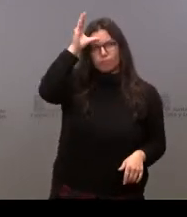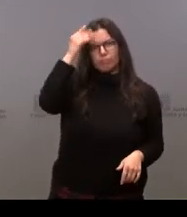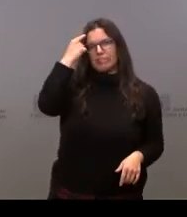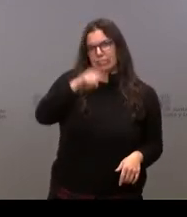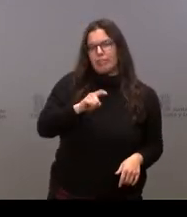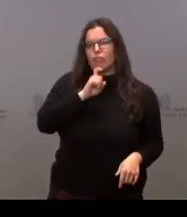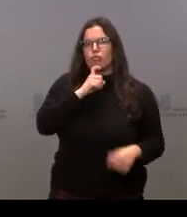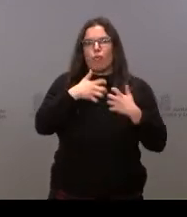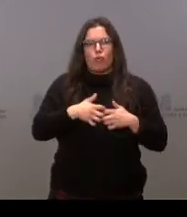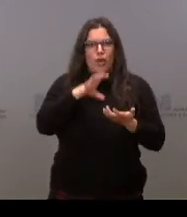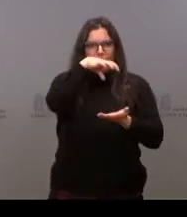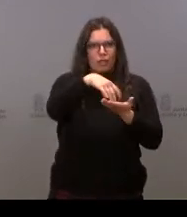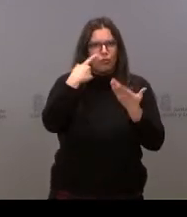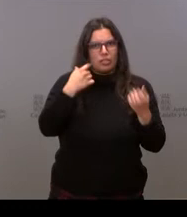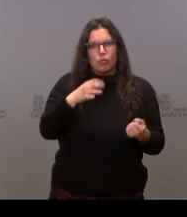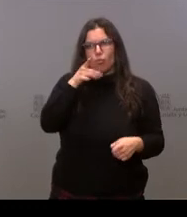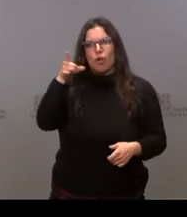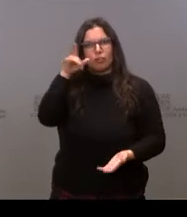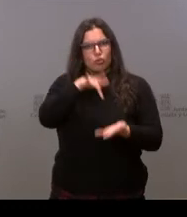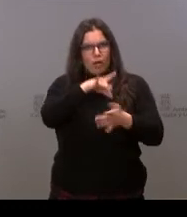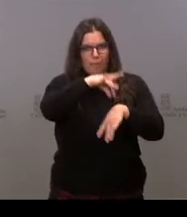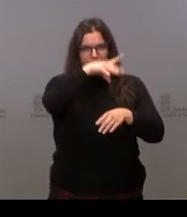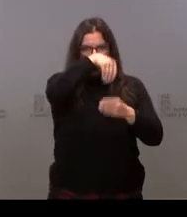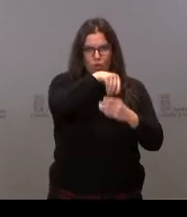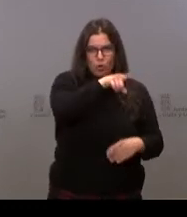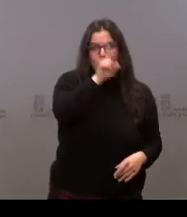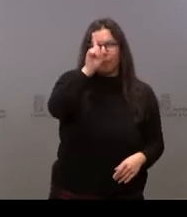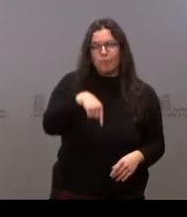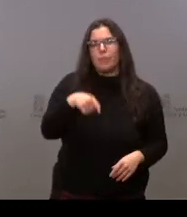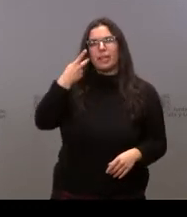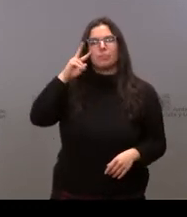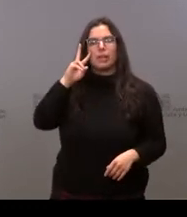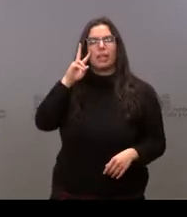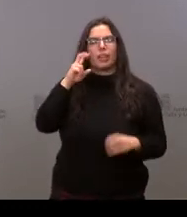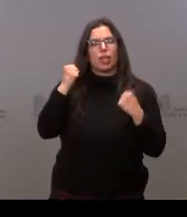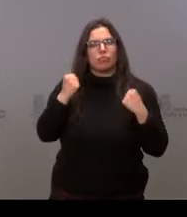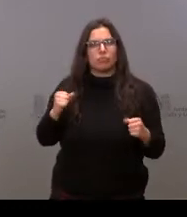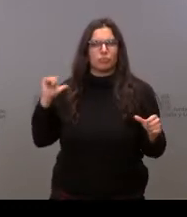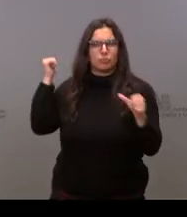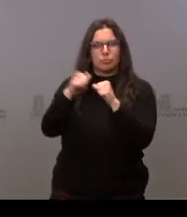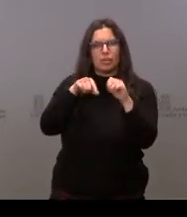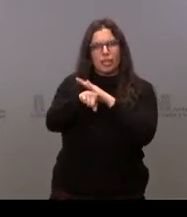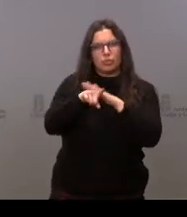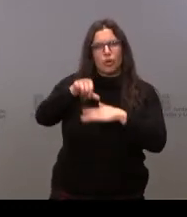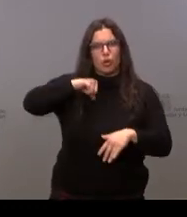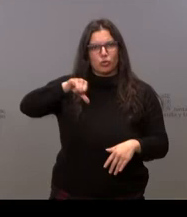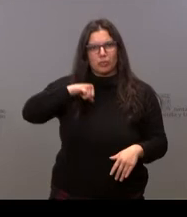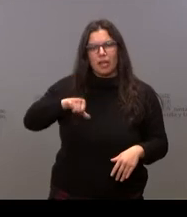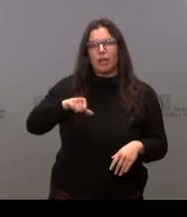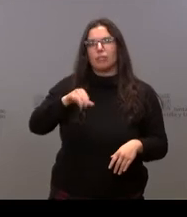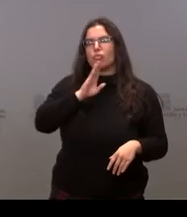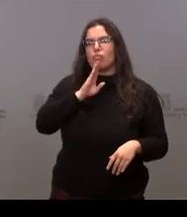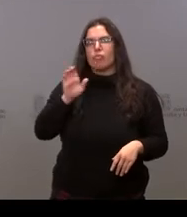primaria porque ha sido médico de atención primaria tiene una amplia experiencia en la gestión hospitalaria en ibiza